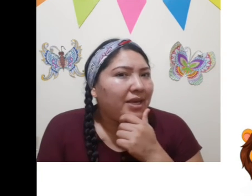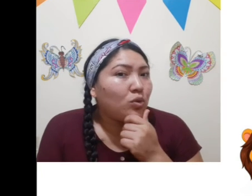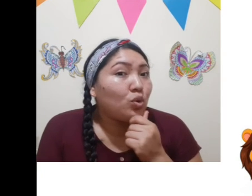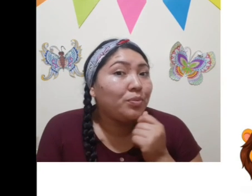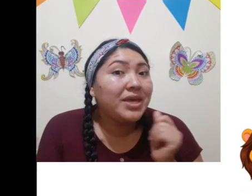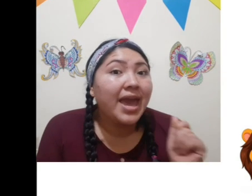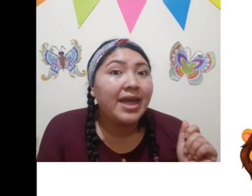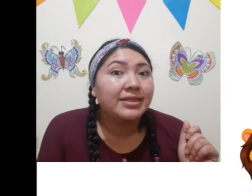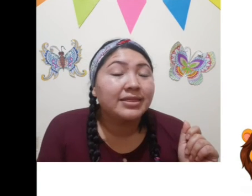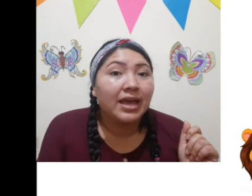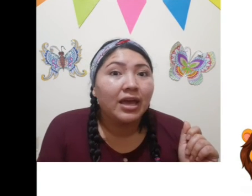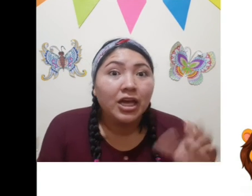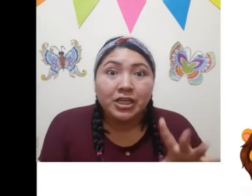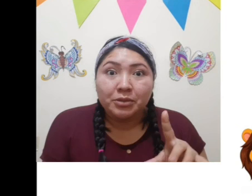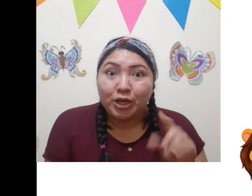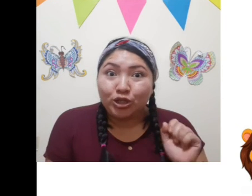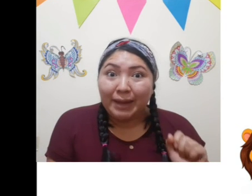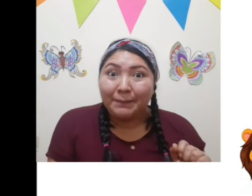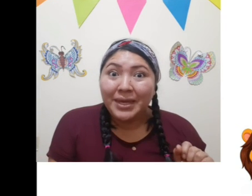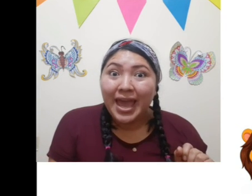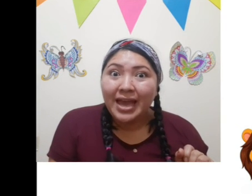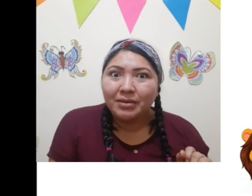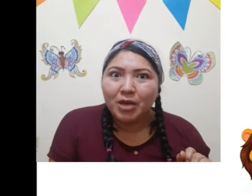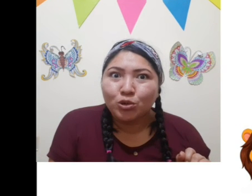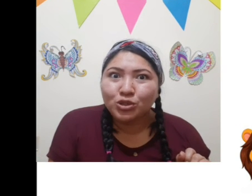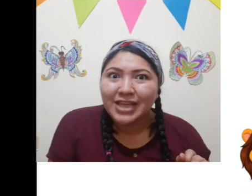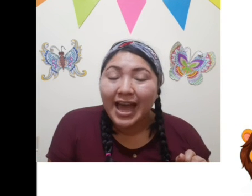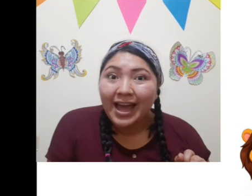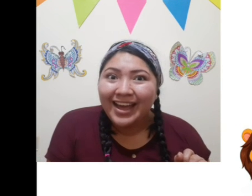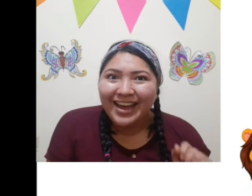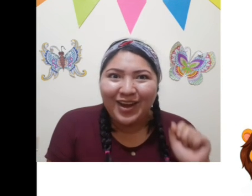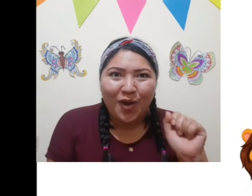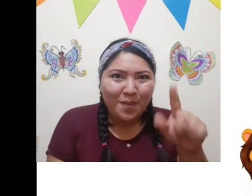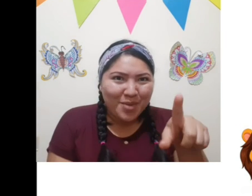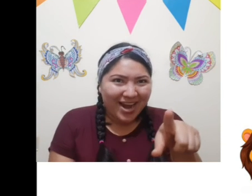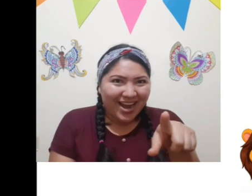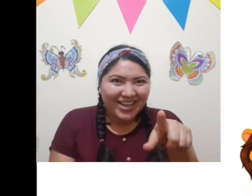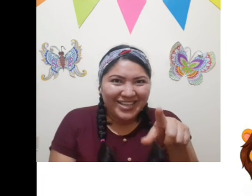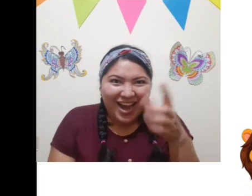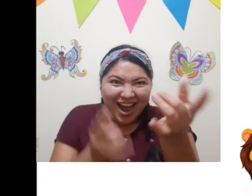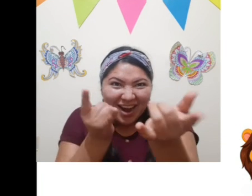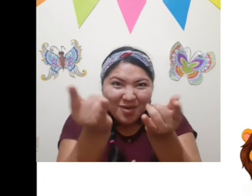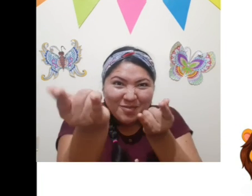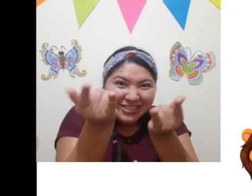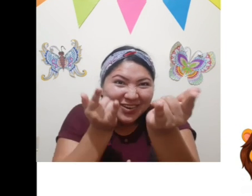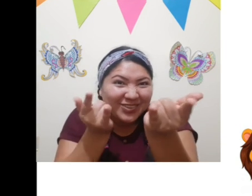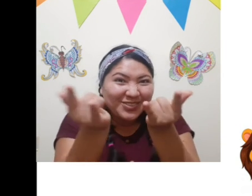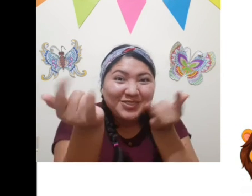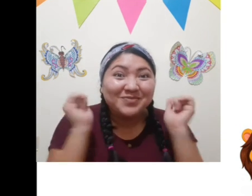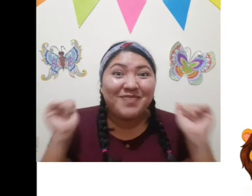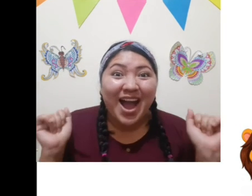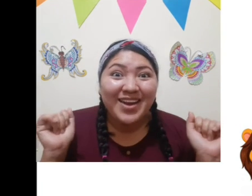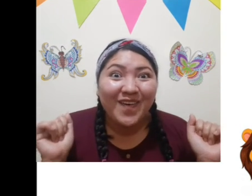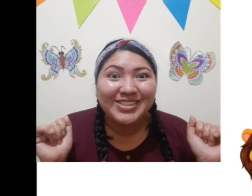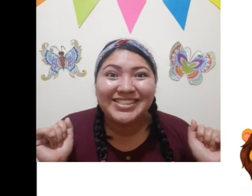la bella durmiente' pero también me gusta el hombre araña como hace con